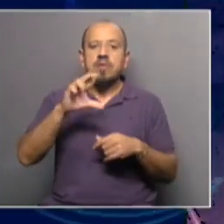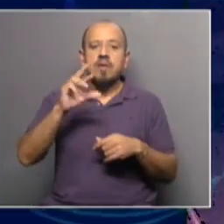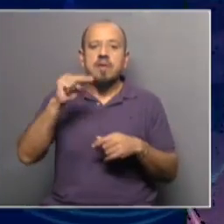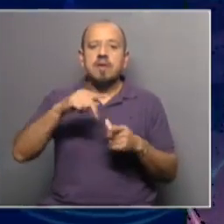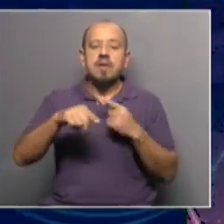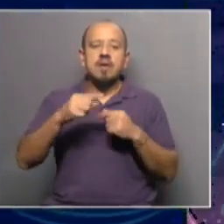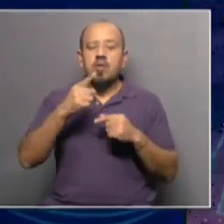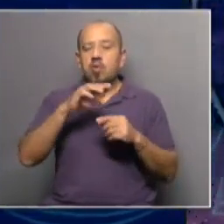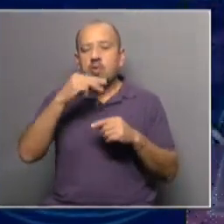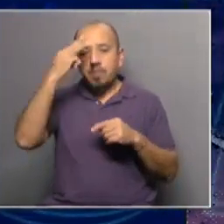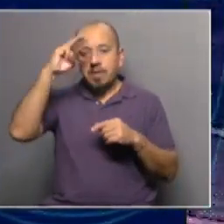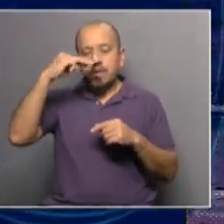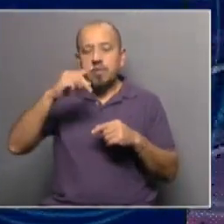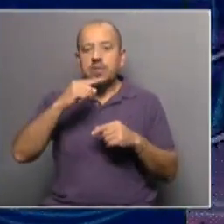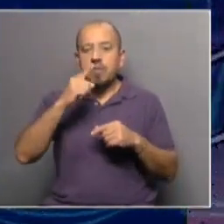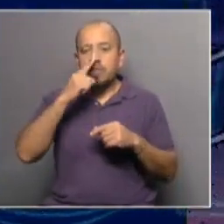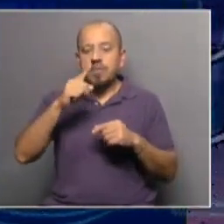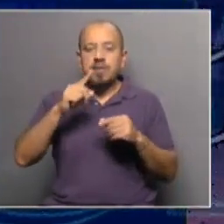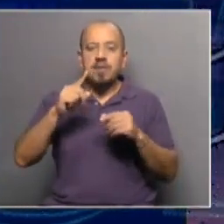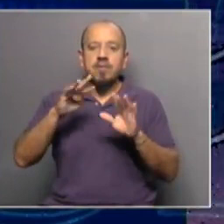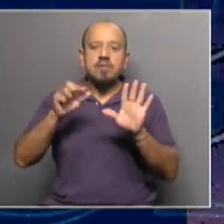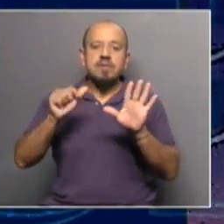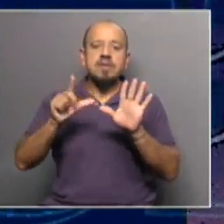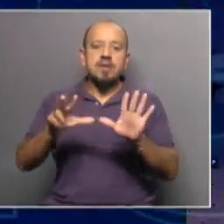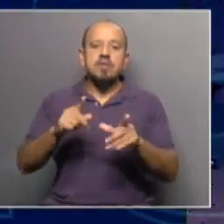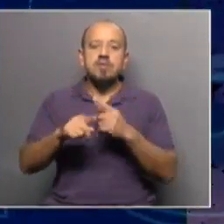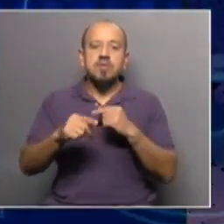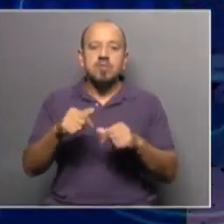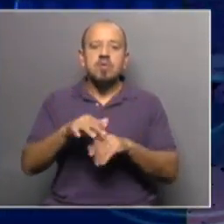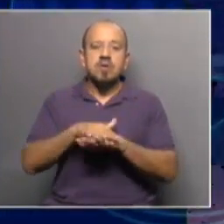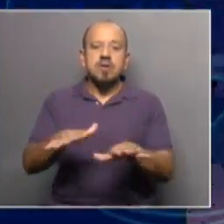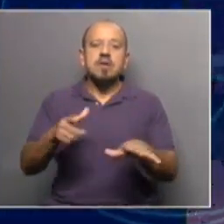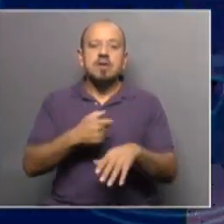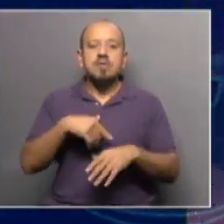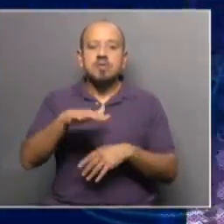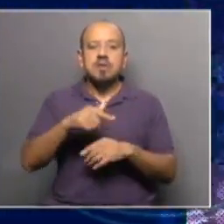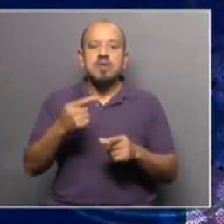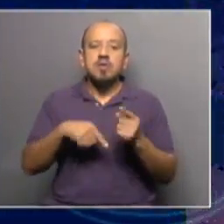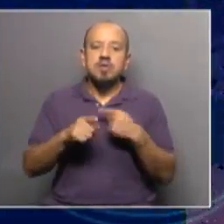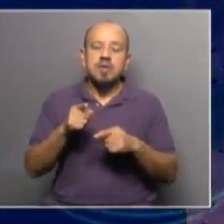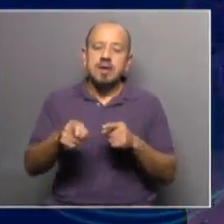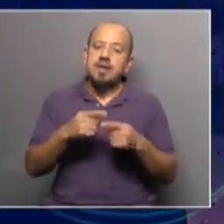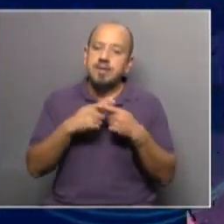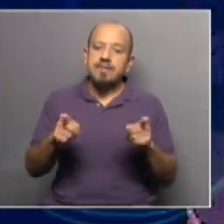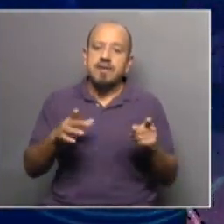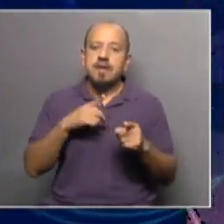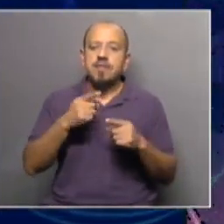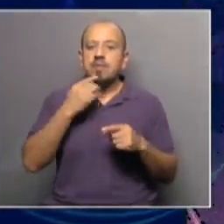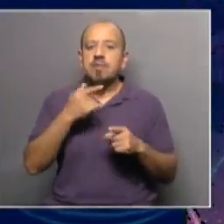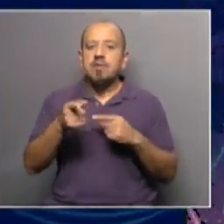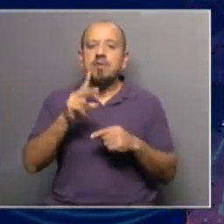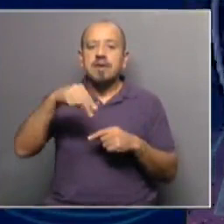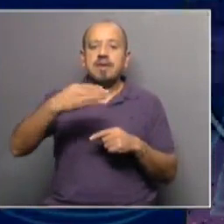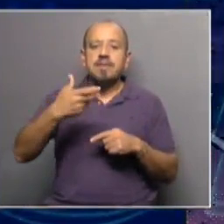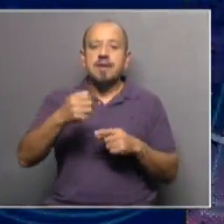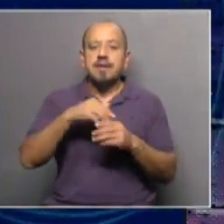México 68 o un deportista de hoy con redes sociales, por ejemplo, ¿no? Entonces ahí tenemos como, por ejemplo, los jugadores de la